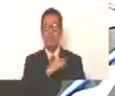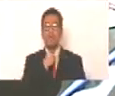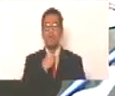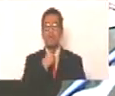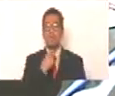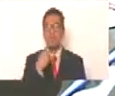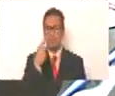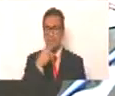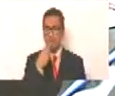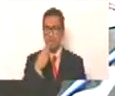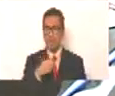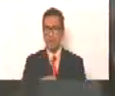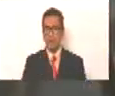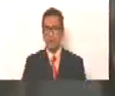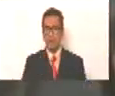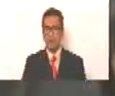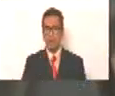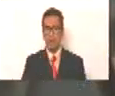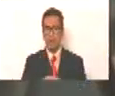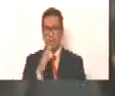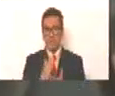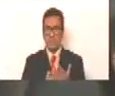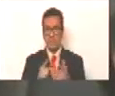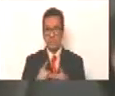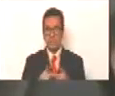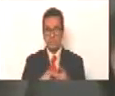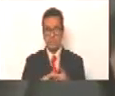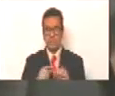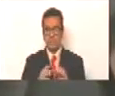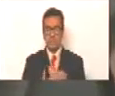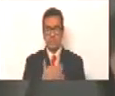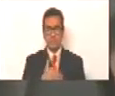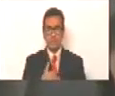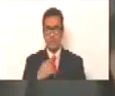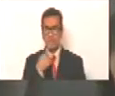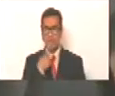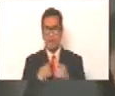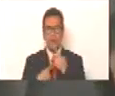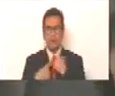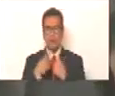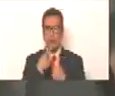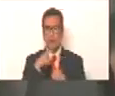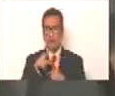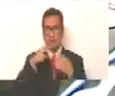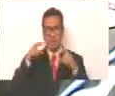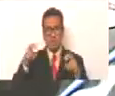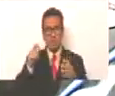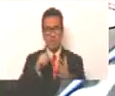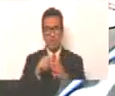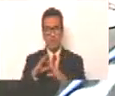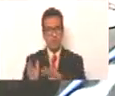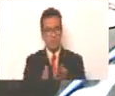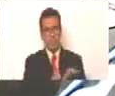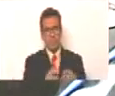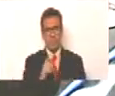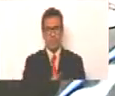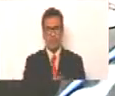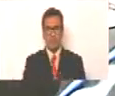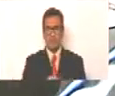habla de romper estigmas y de secuestro de colores. Ese es otro tema de otro momento. Pero miren, antes